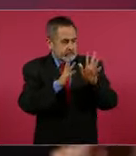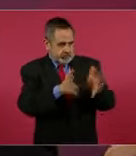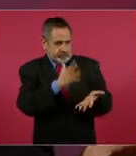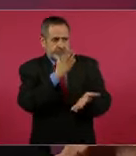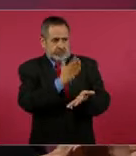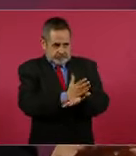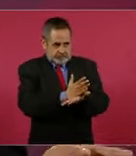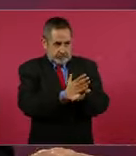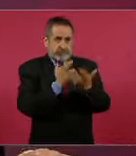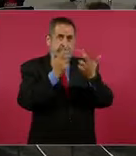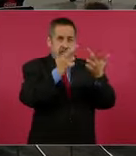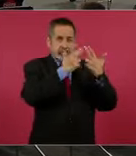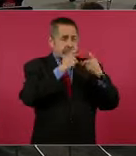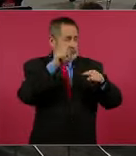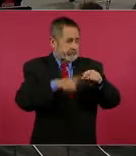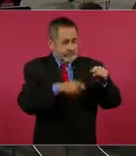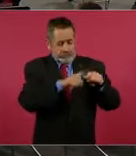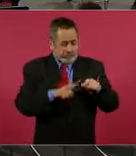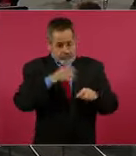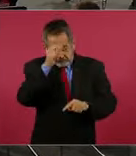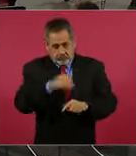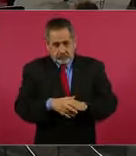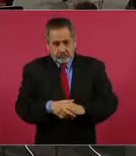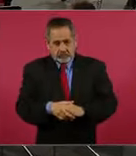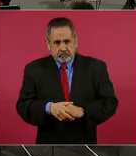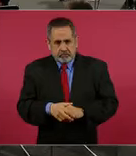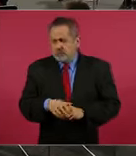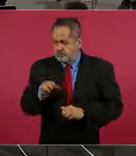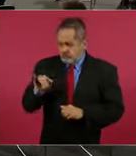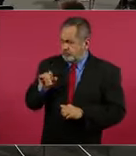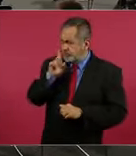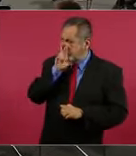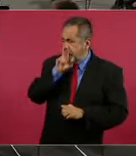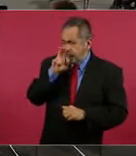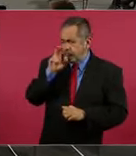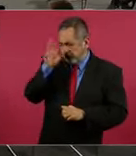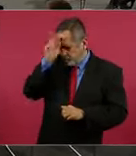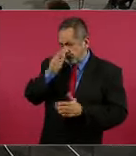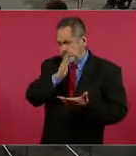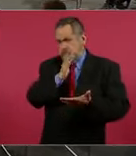detenían las actividades de extracción.